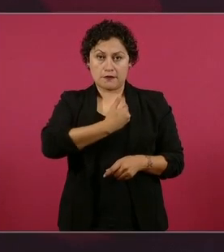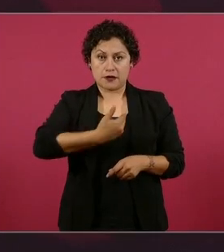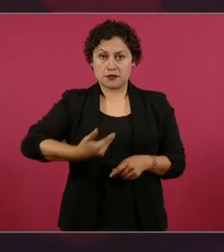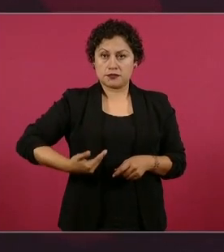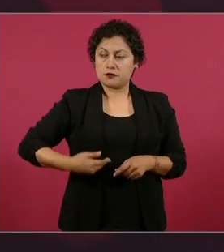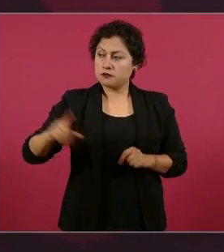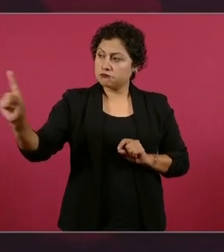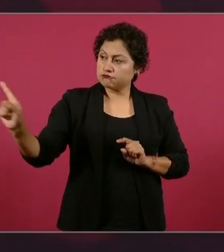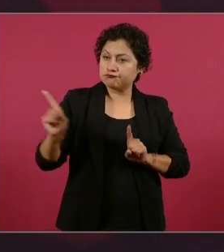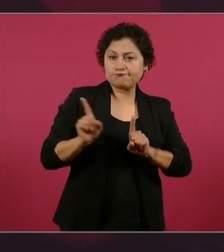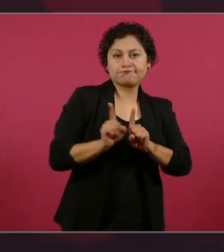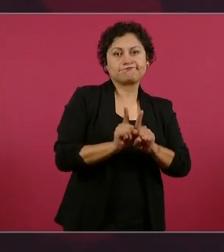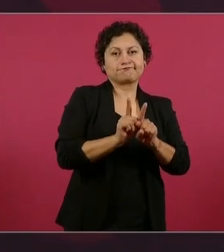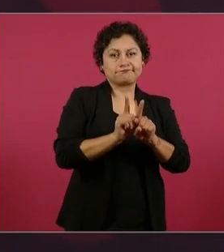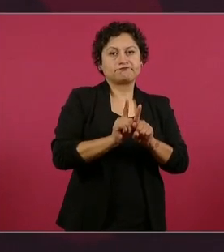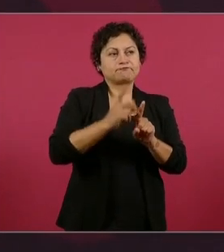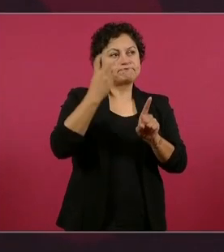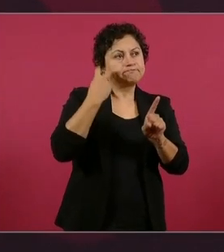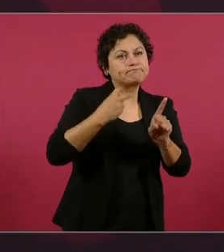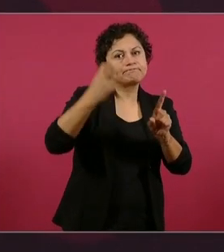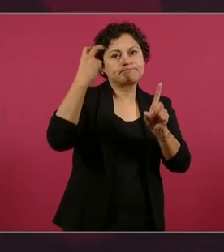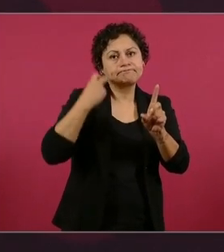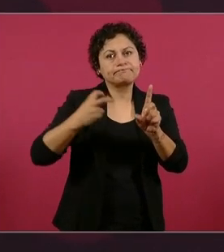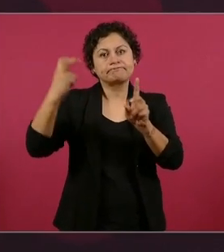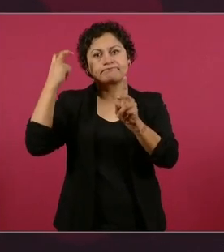país. Nos faltan dos fines de semana